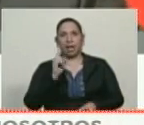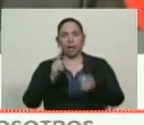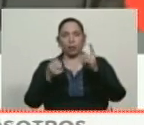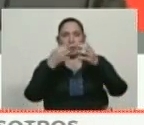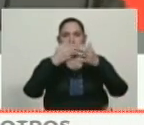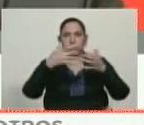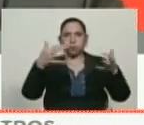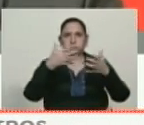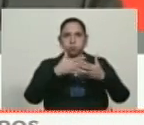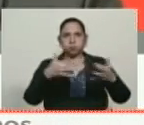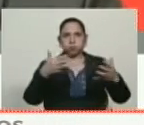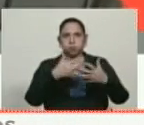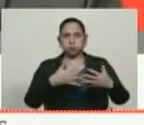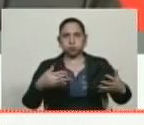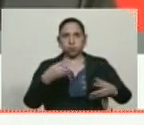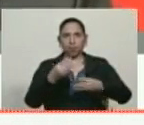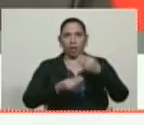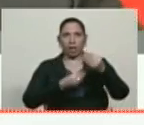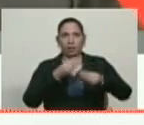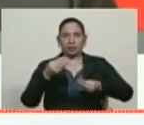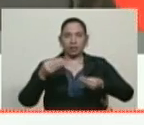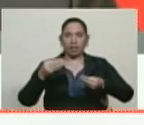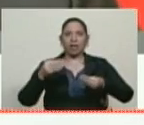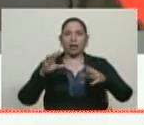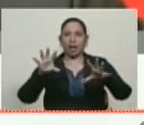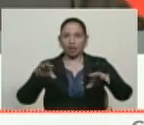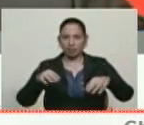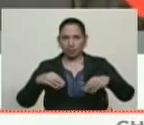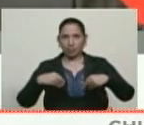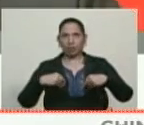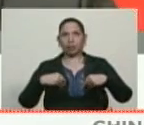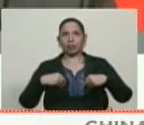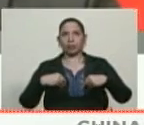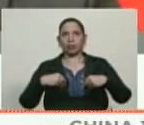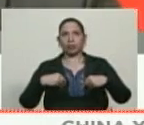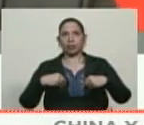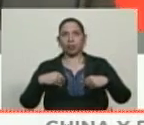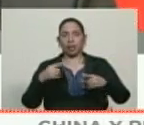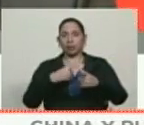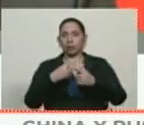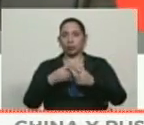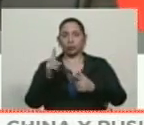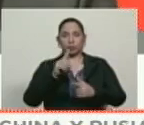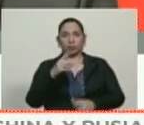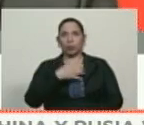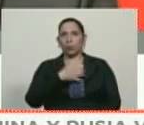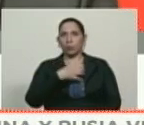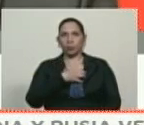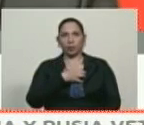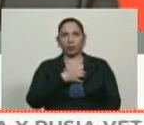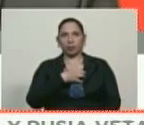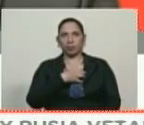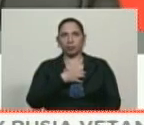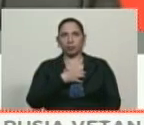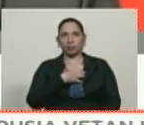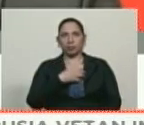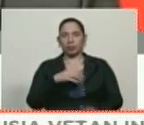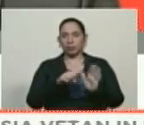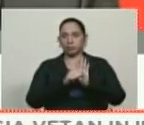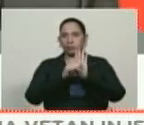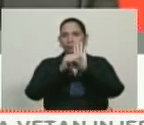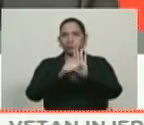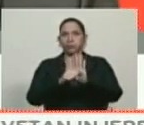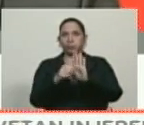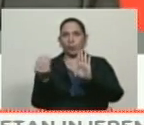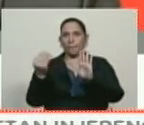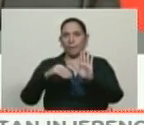argumentos para ser adoptada. Y entonces esto no puede ser presentada como más